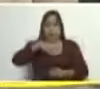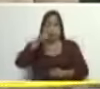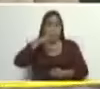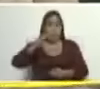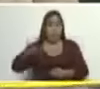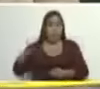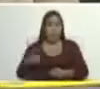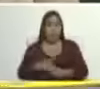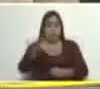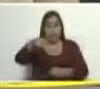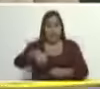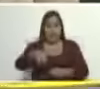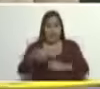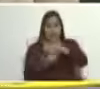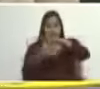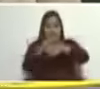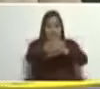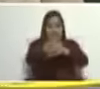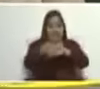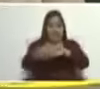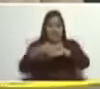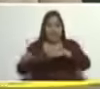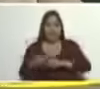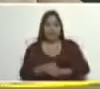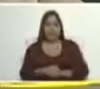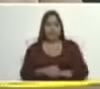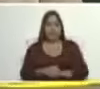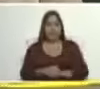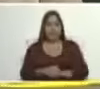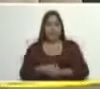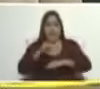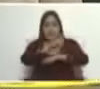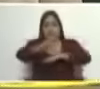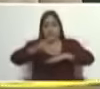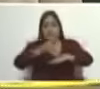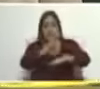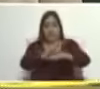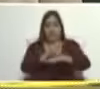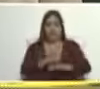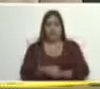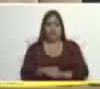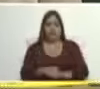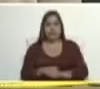nosotros, el pueblo de estas islas, de San Vicente y las Granadinas,